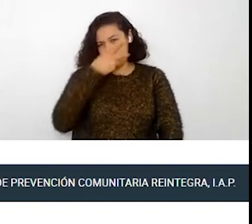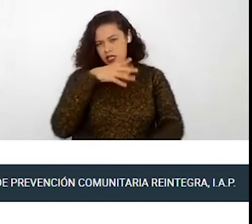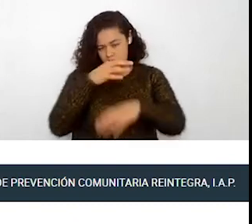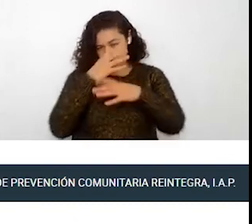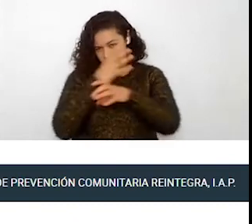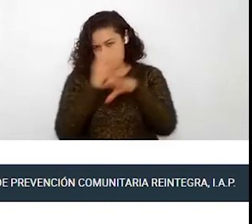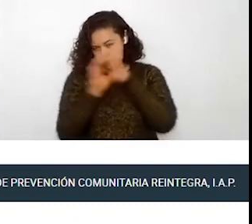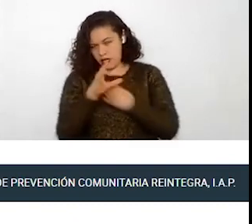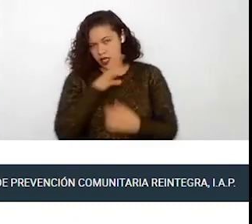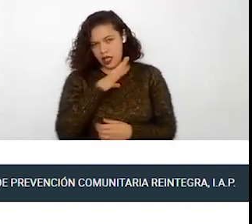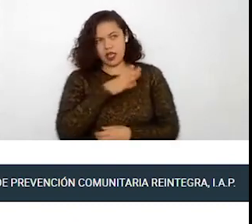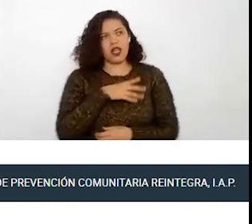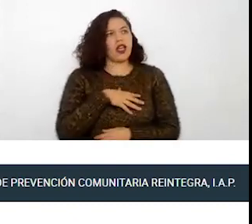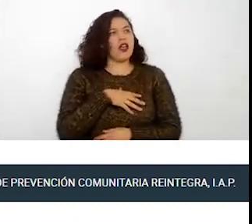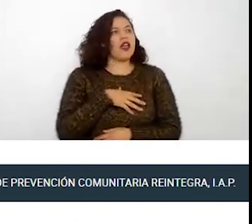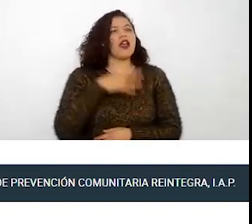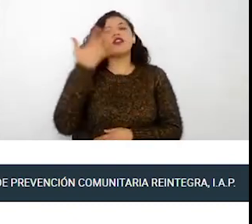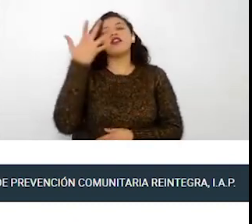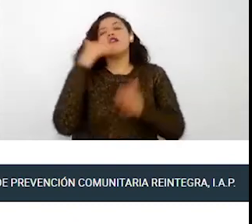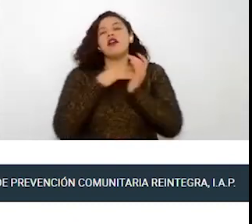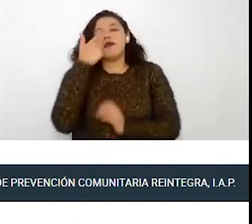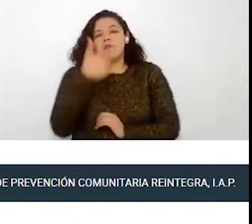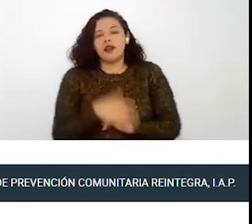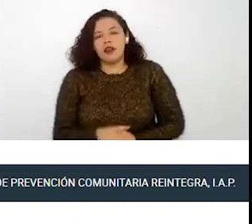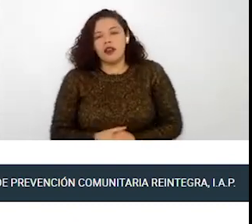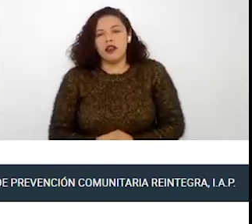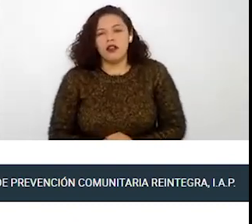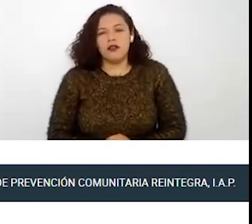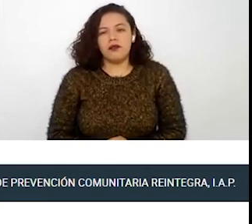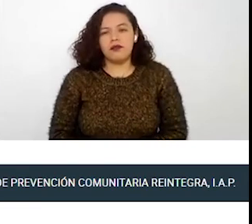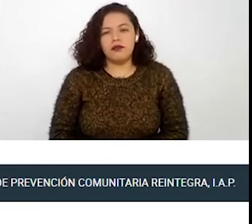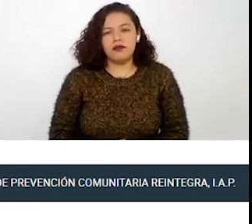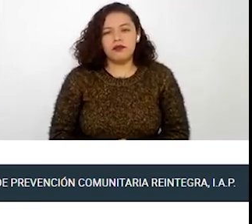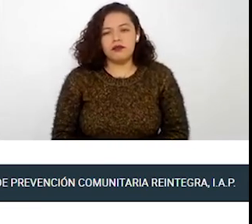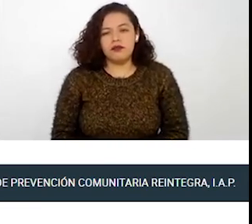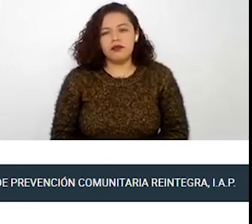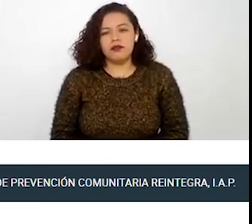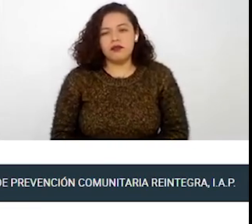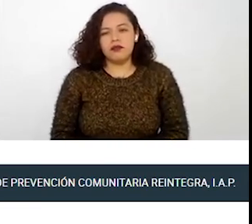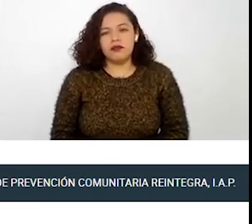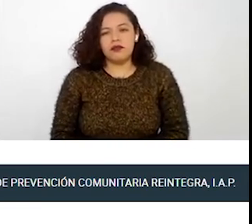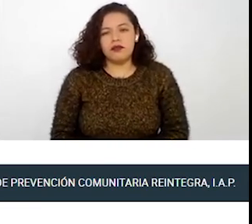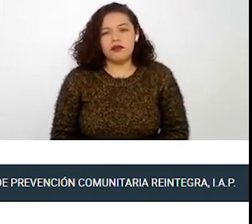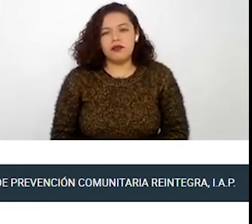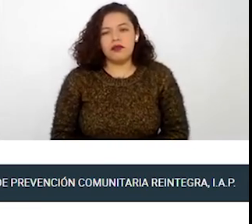Ok y aquí me va a dar 5000 pesos 5000 pesos